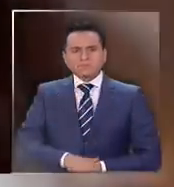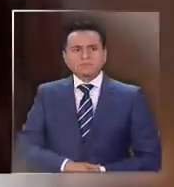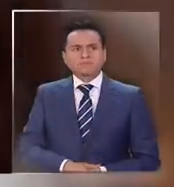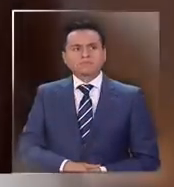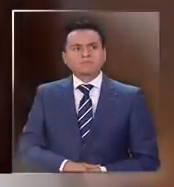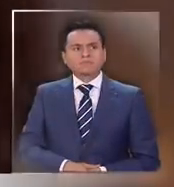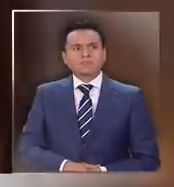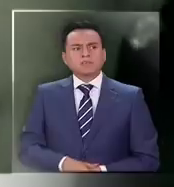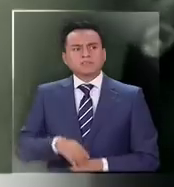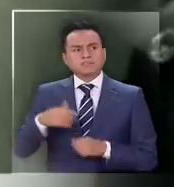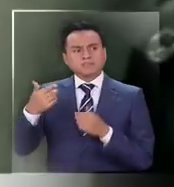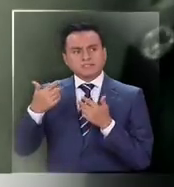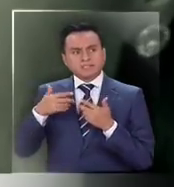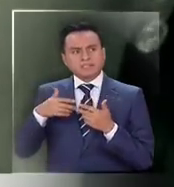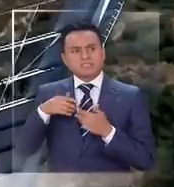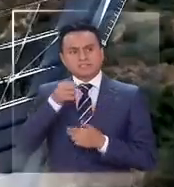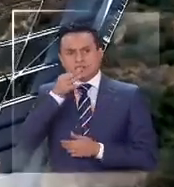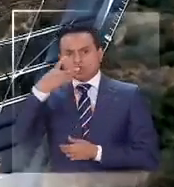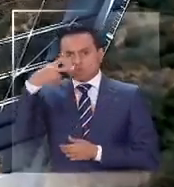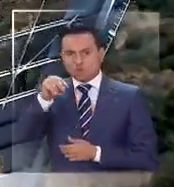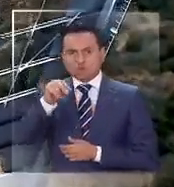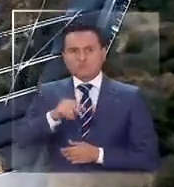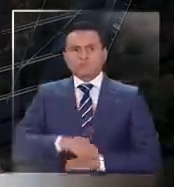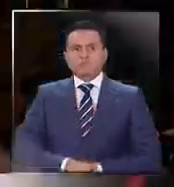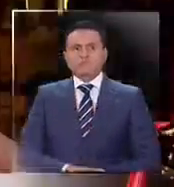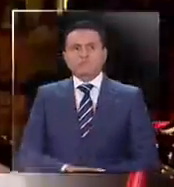I fought with this volley of no's.